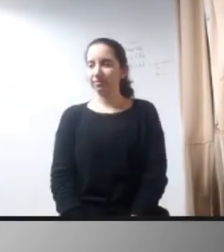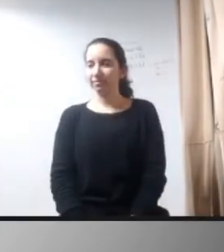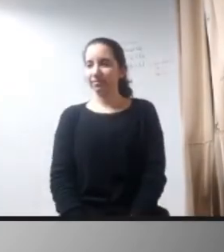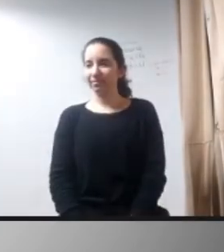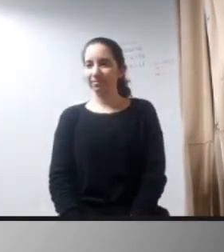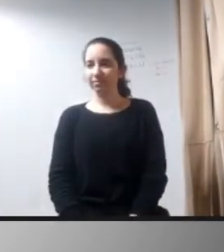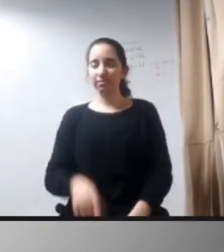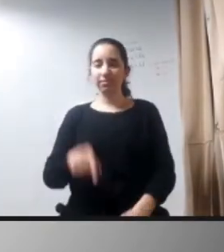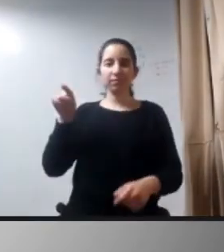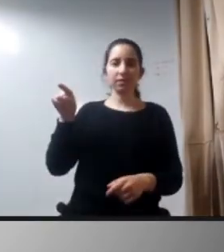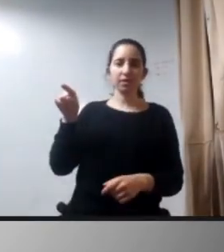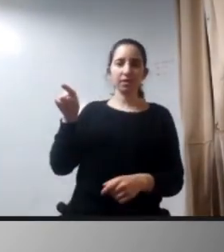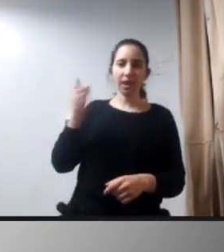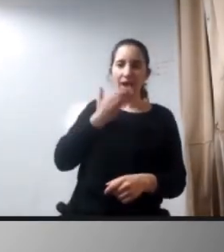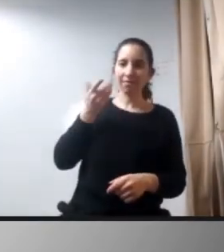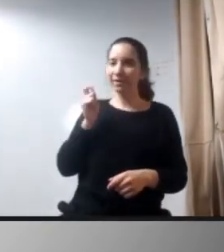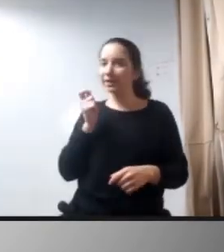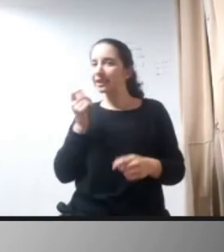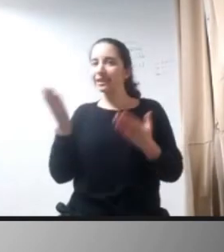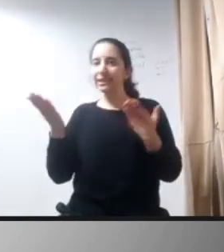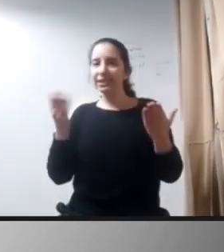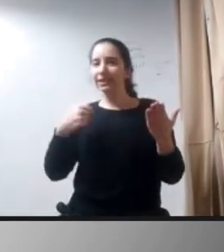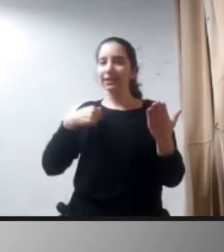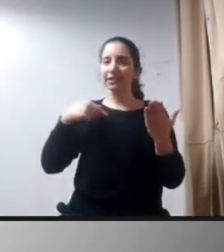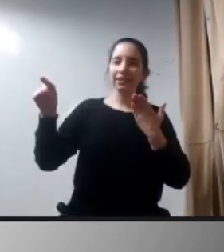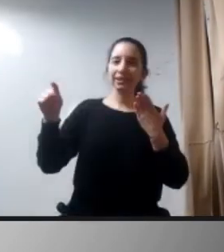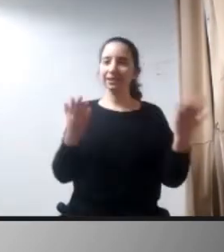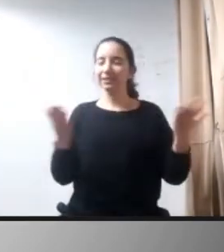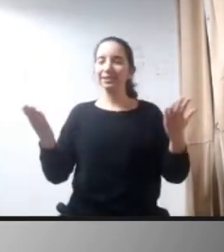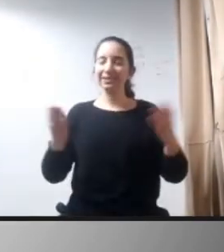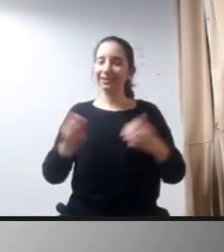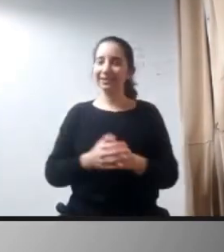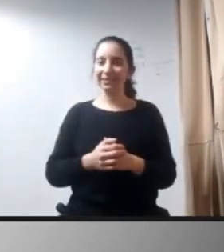Carlos, ¿querés que empiece o querés empezar vos?